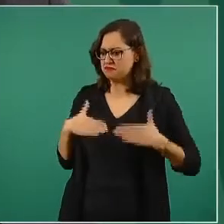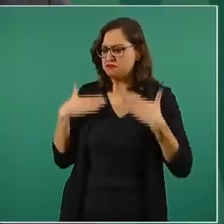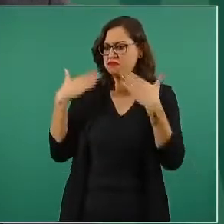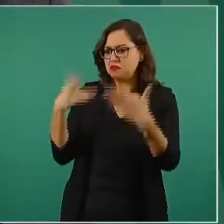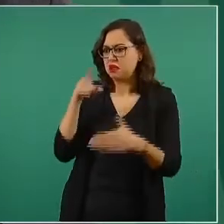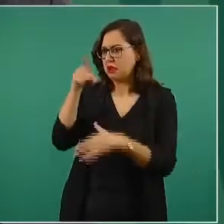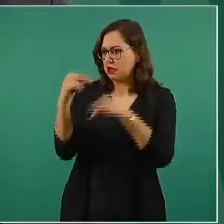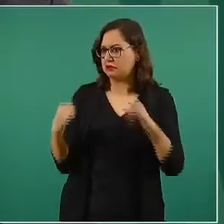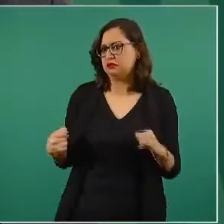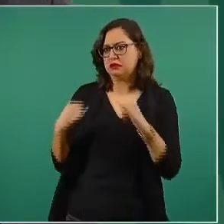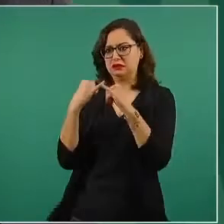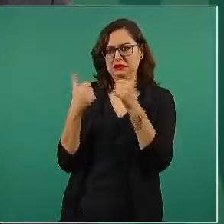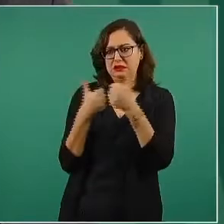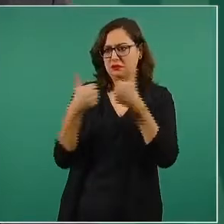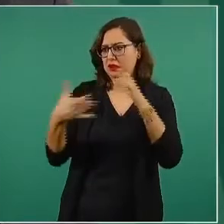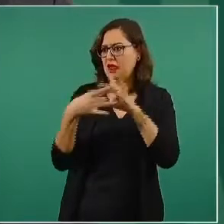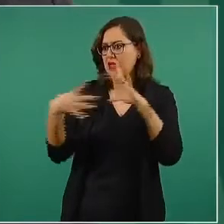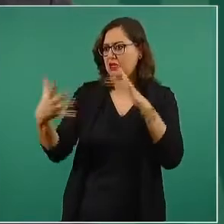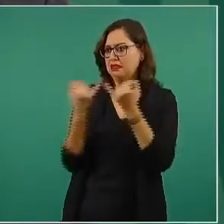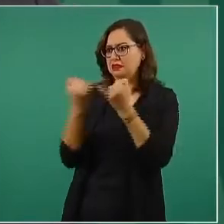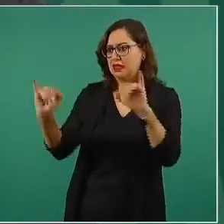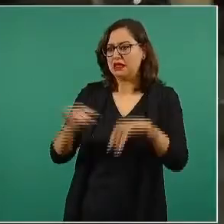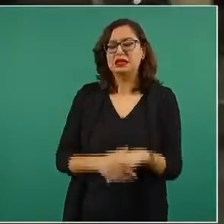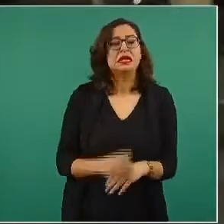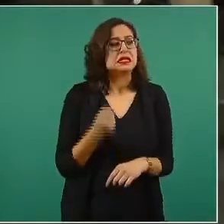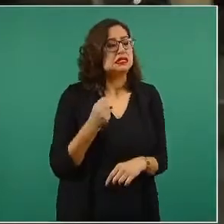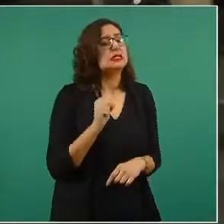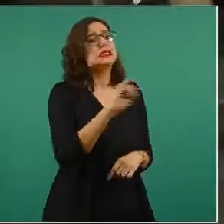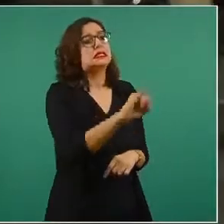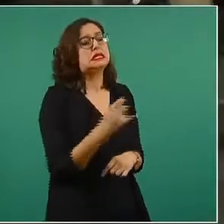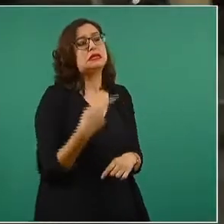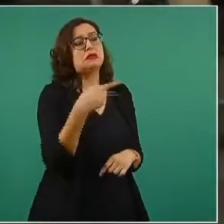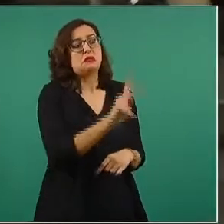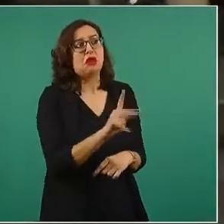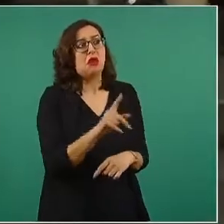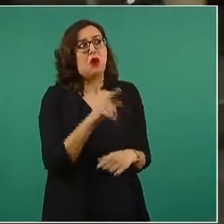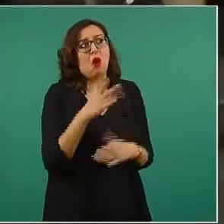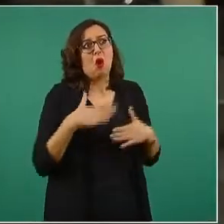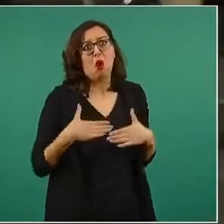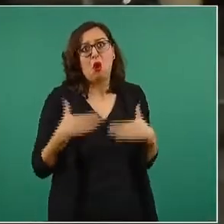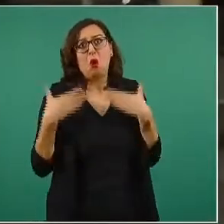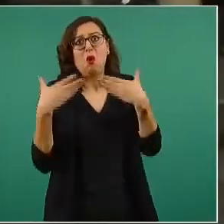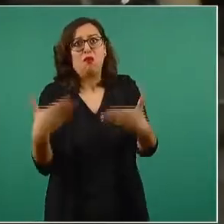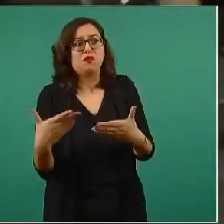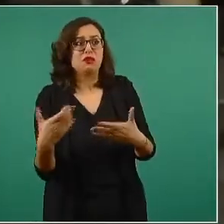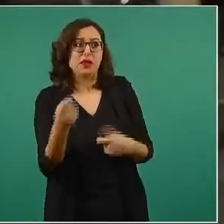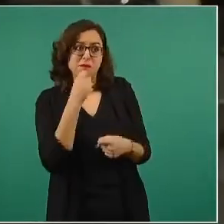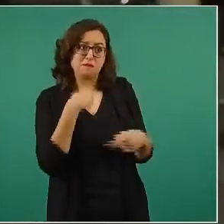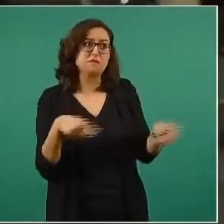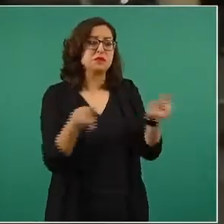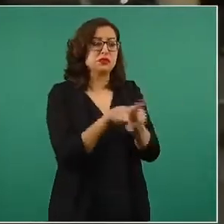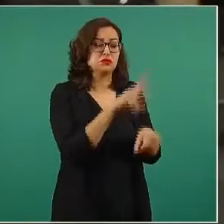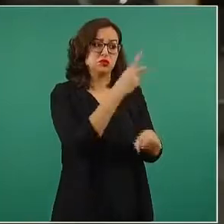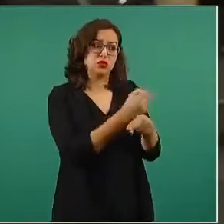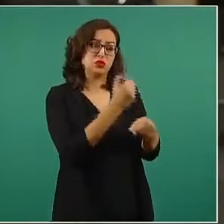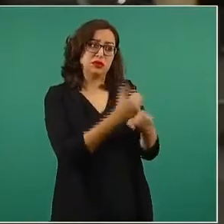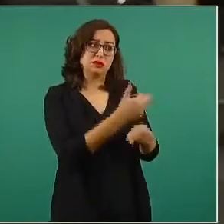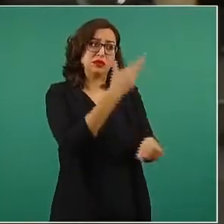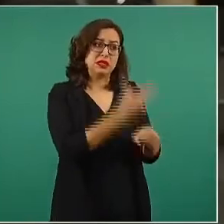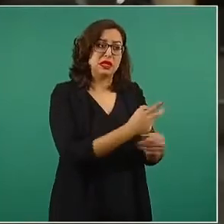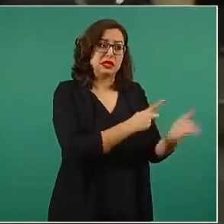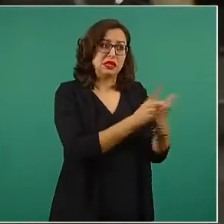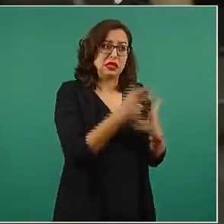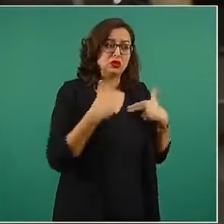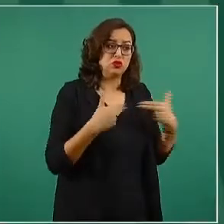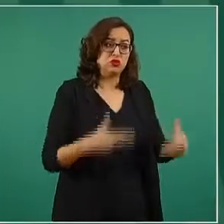organismo autónomo. Sí, pero la confianza tendría que ser también para la Subsecretaría de Derechos Humanos y la Secretaría.